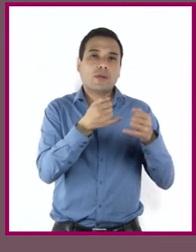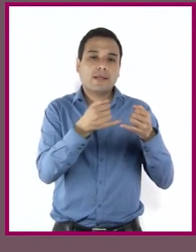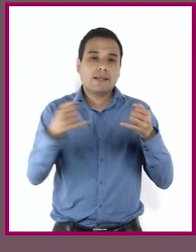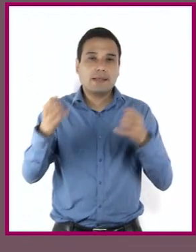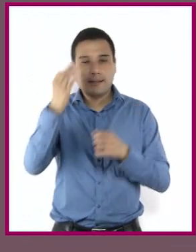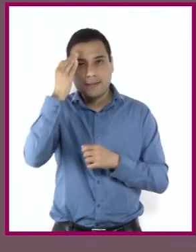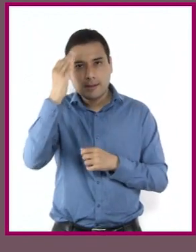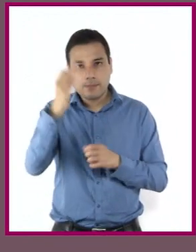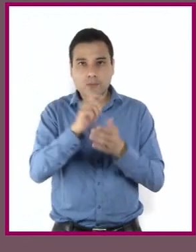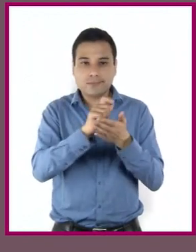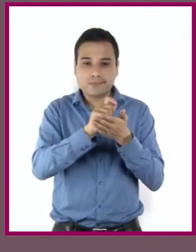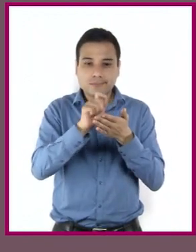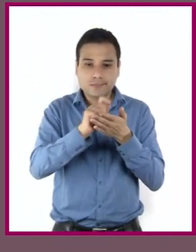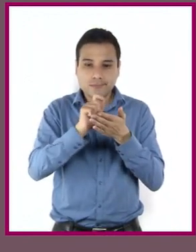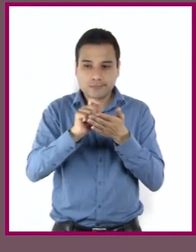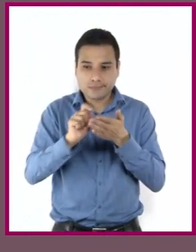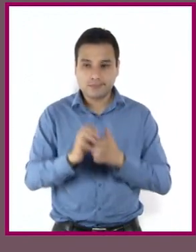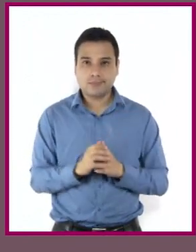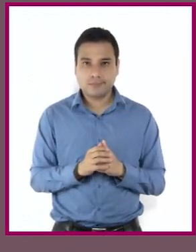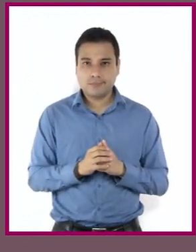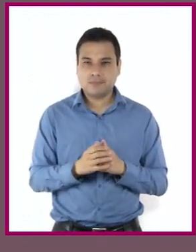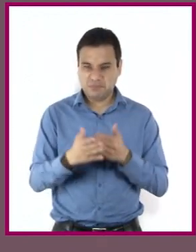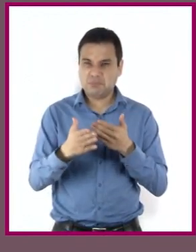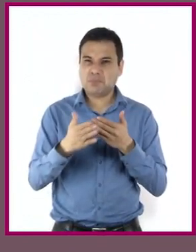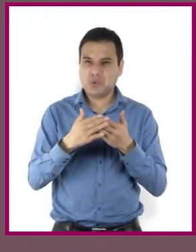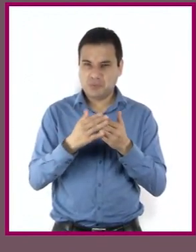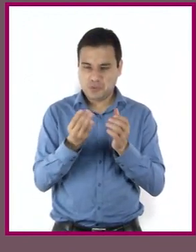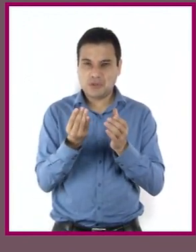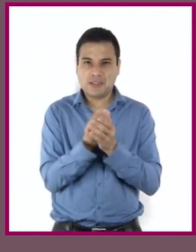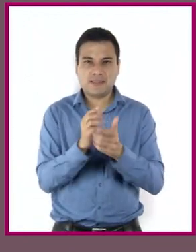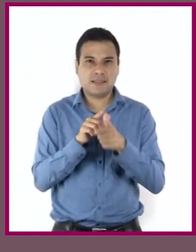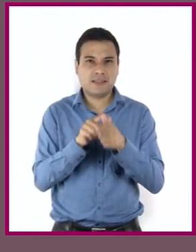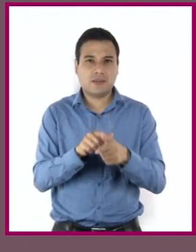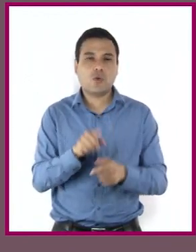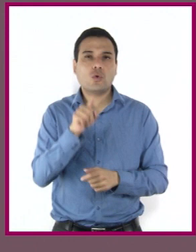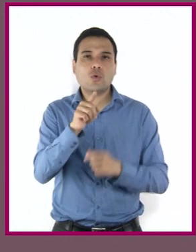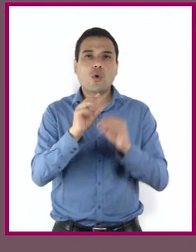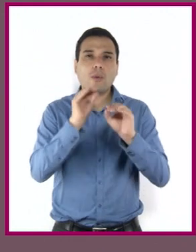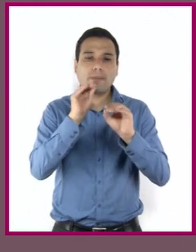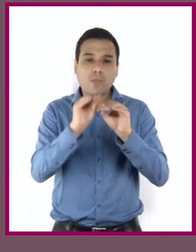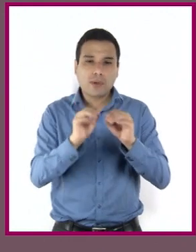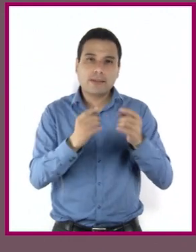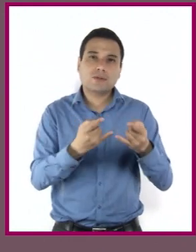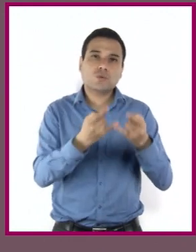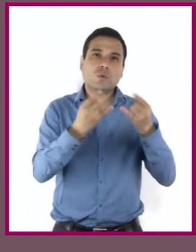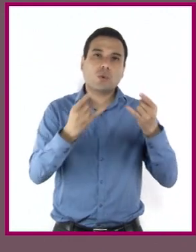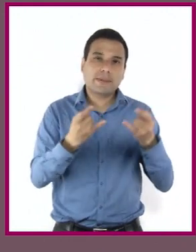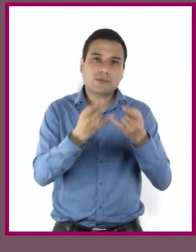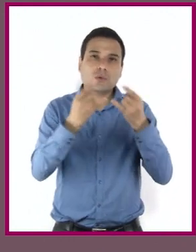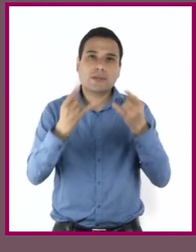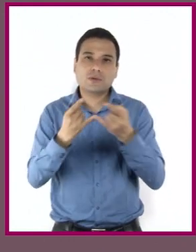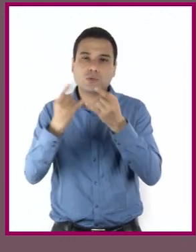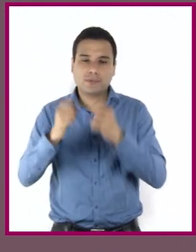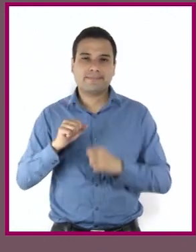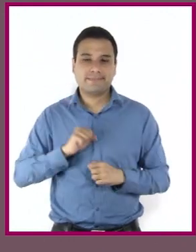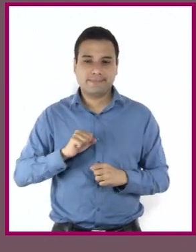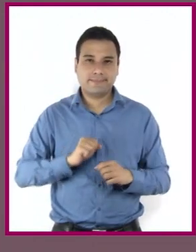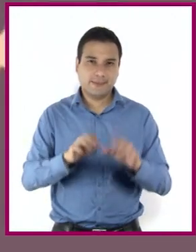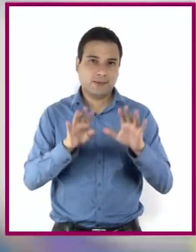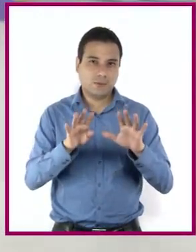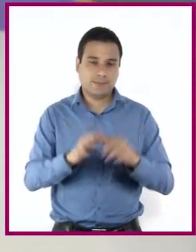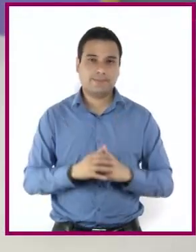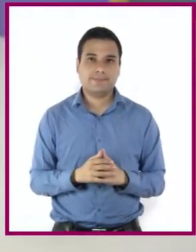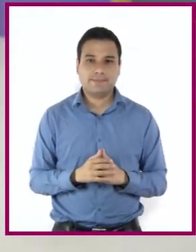seguirán trabajando durante la siguiente sesión. En esta deberán colocar los procesos y hechos históricos acontecidos durante el siglo